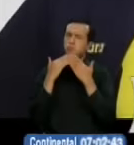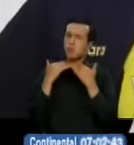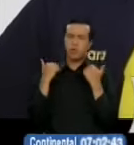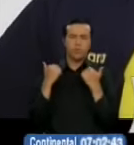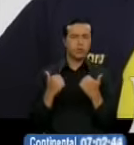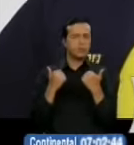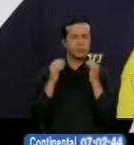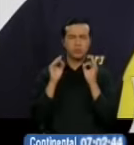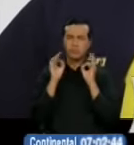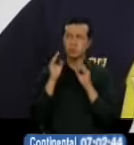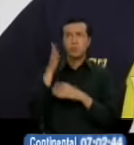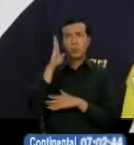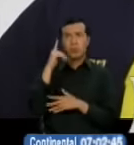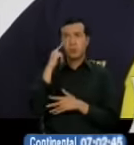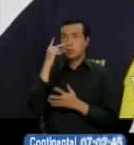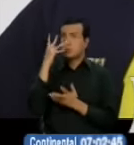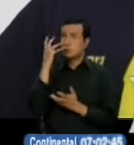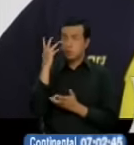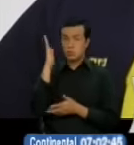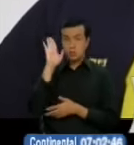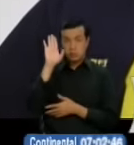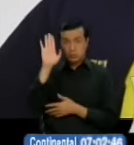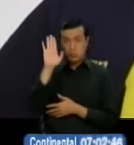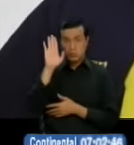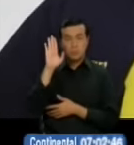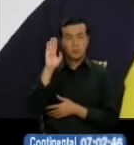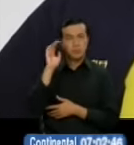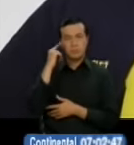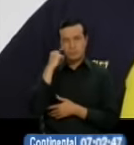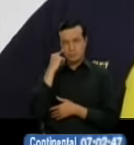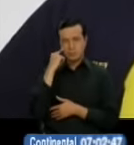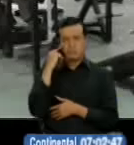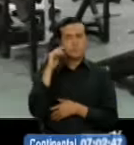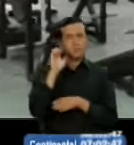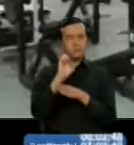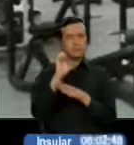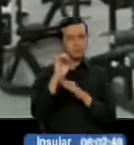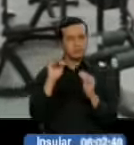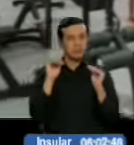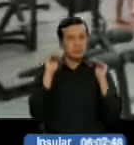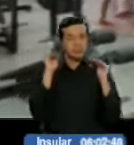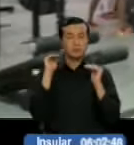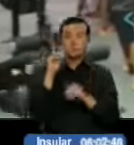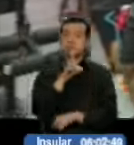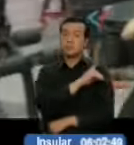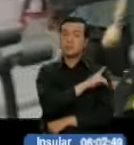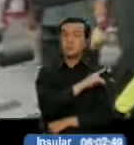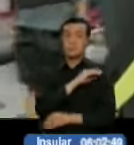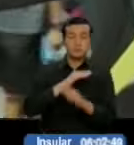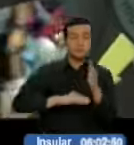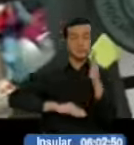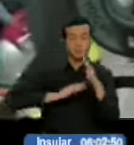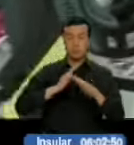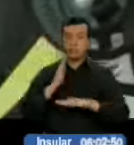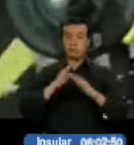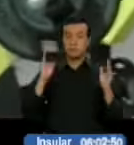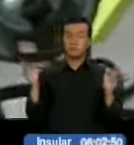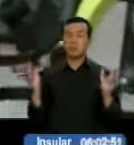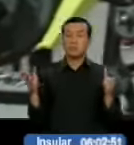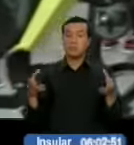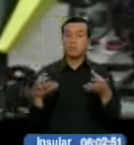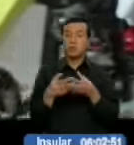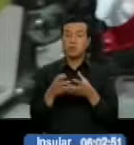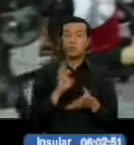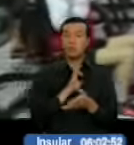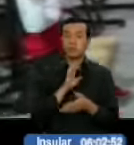salir como Dios quiere y va a ser un buen resultado para Ecuador. A la delegación de judocas la acompañan los